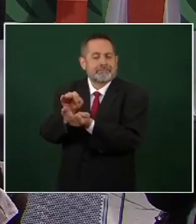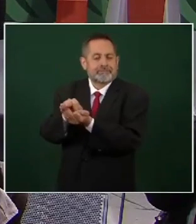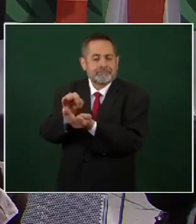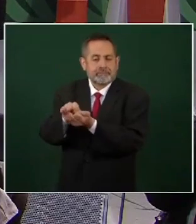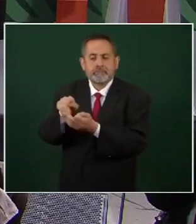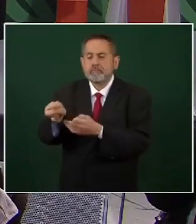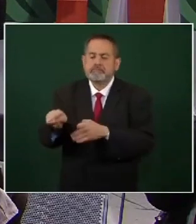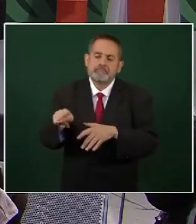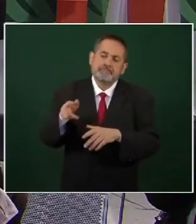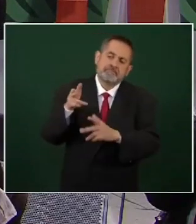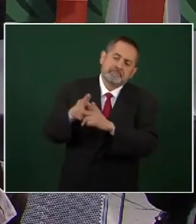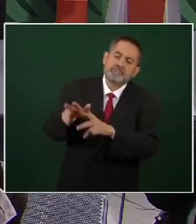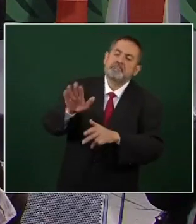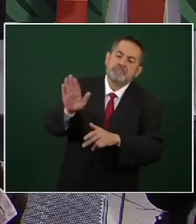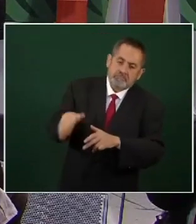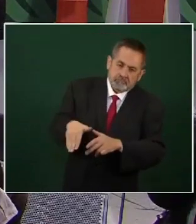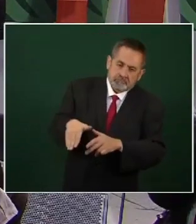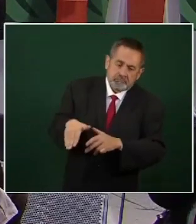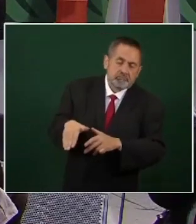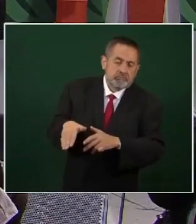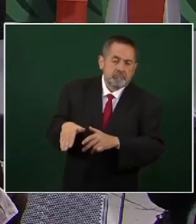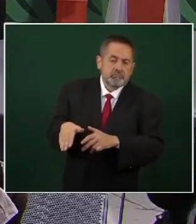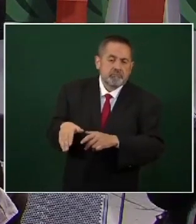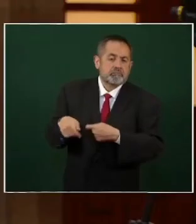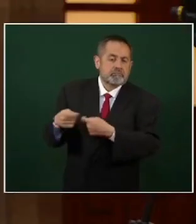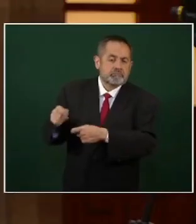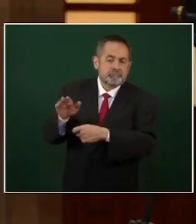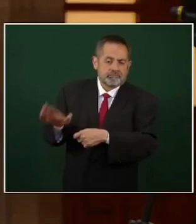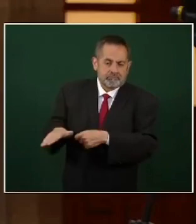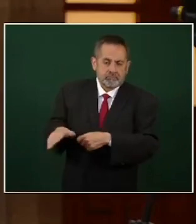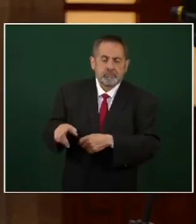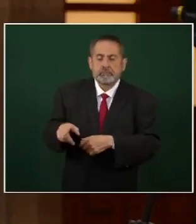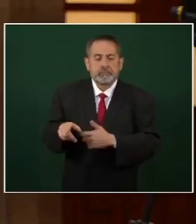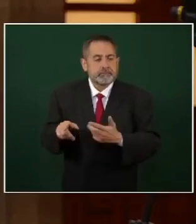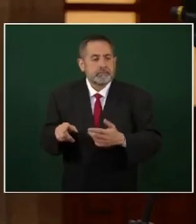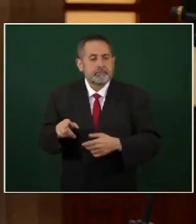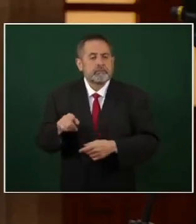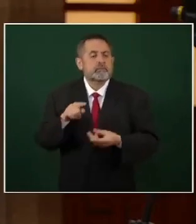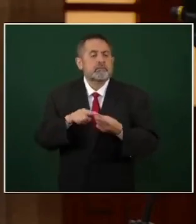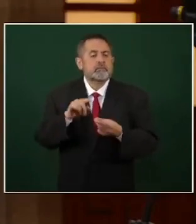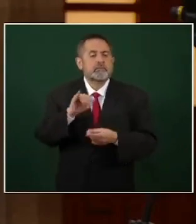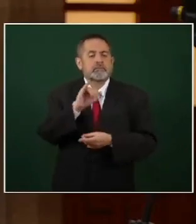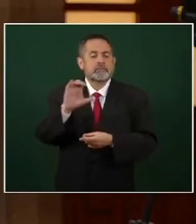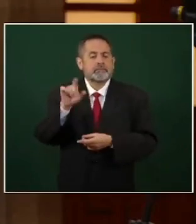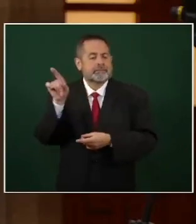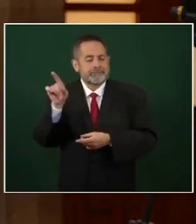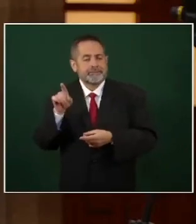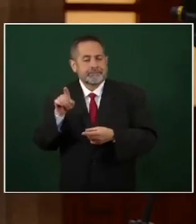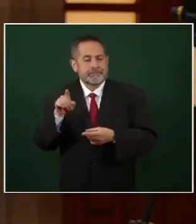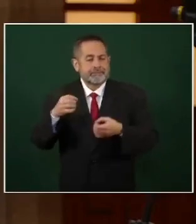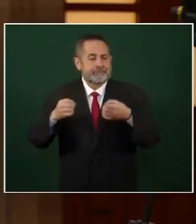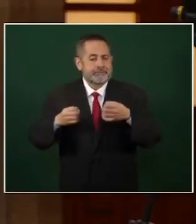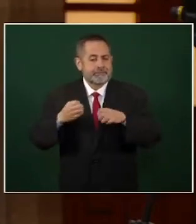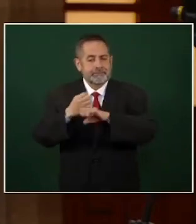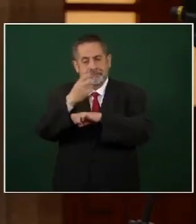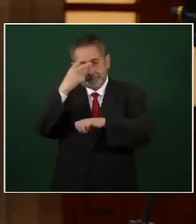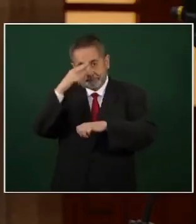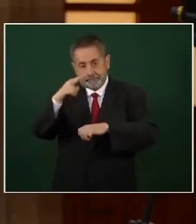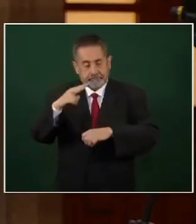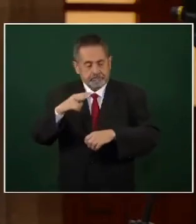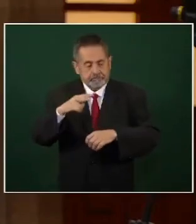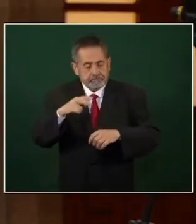de Cuautitlán Izcalli. ¿Sí? La Fiscalía General de Justicia del Estado de